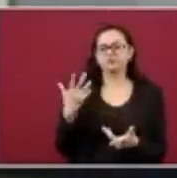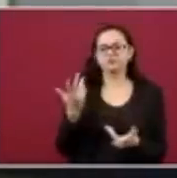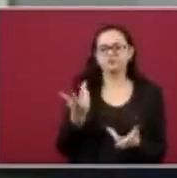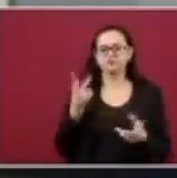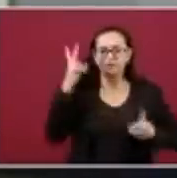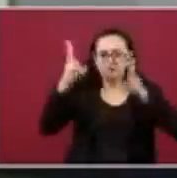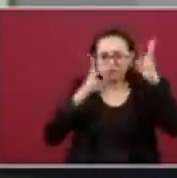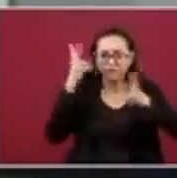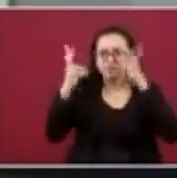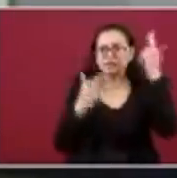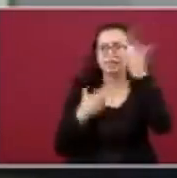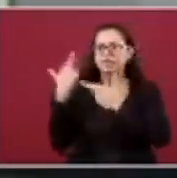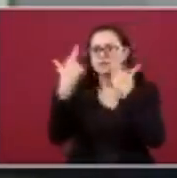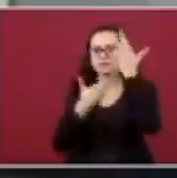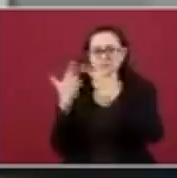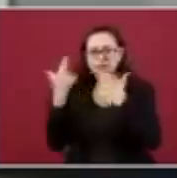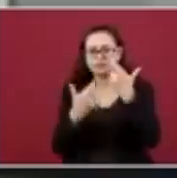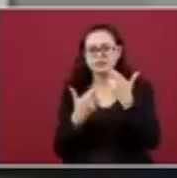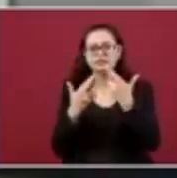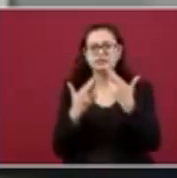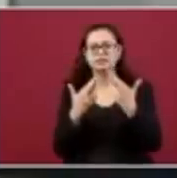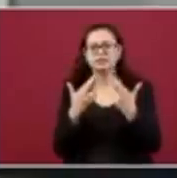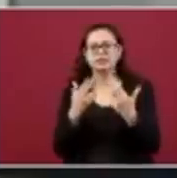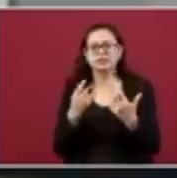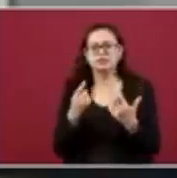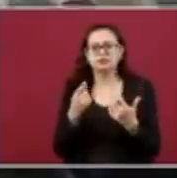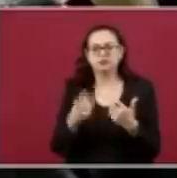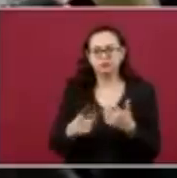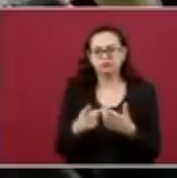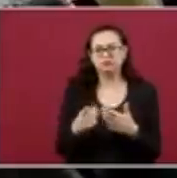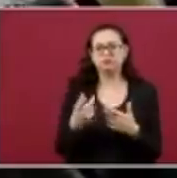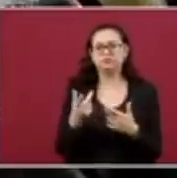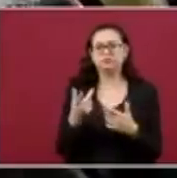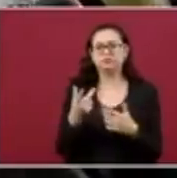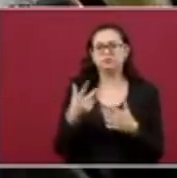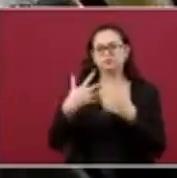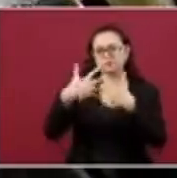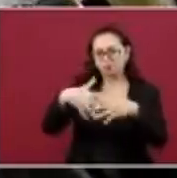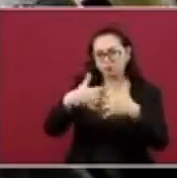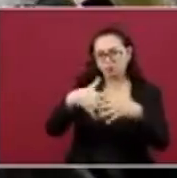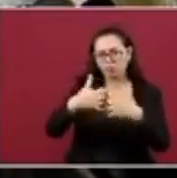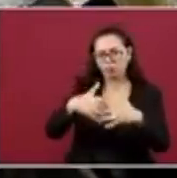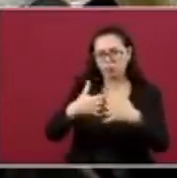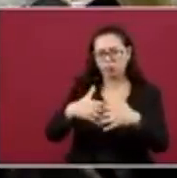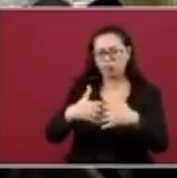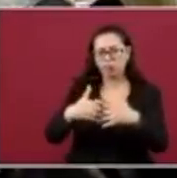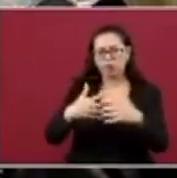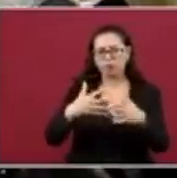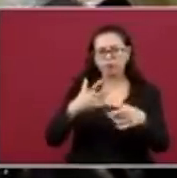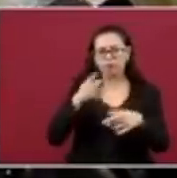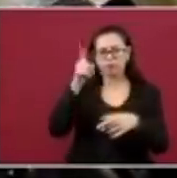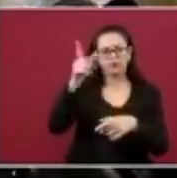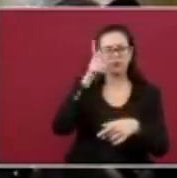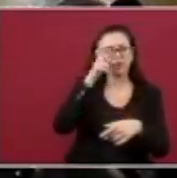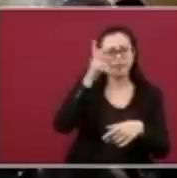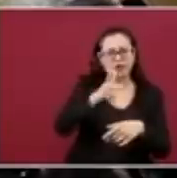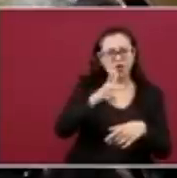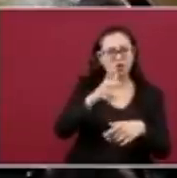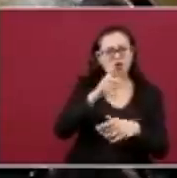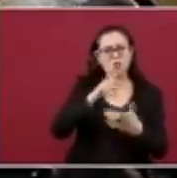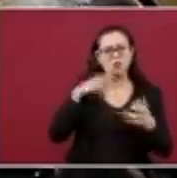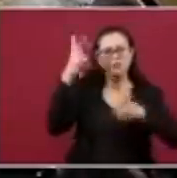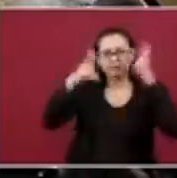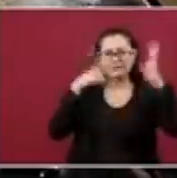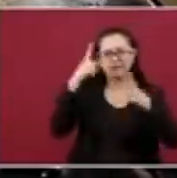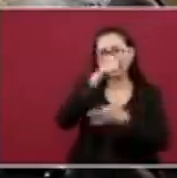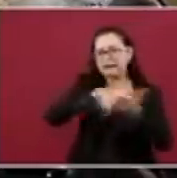cancela el inicio de la reconfiguración de la refinería que tenía programado en Hidalgo? Y saber qué habló